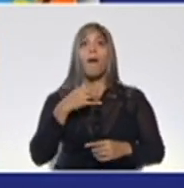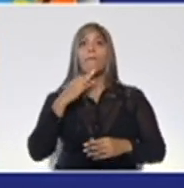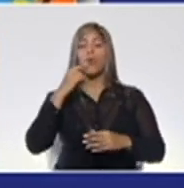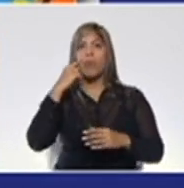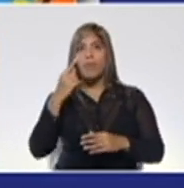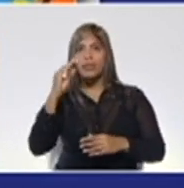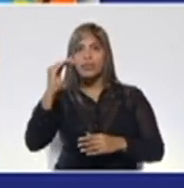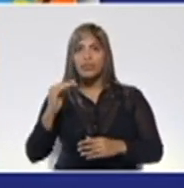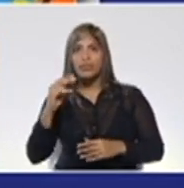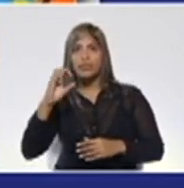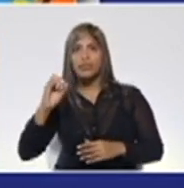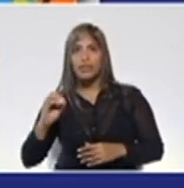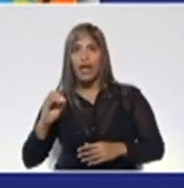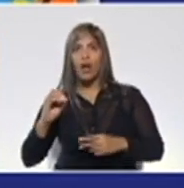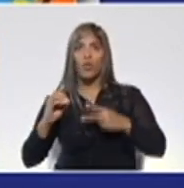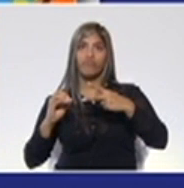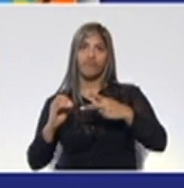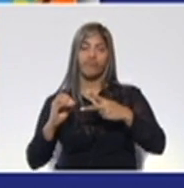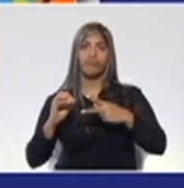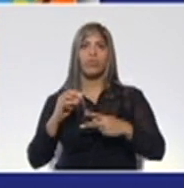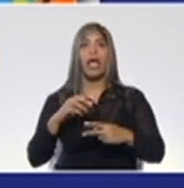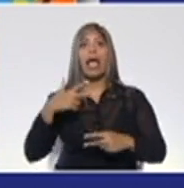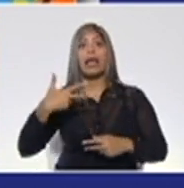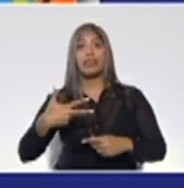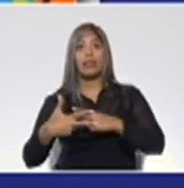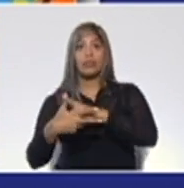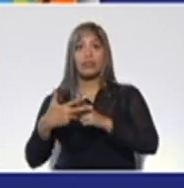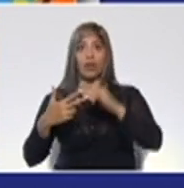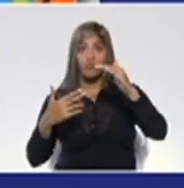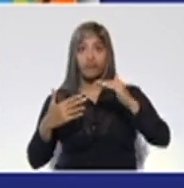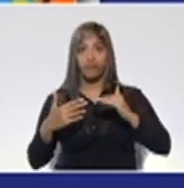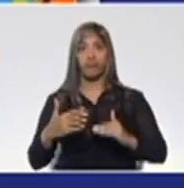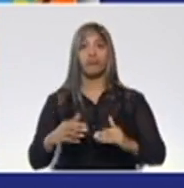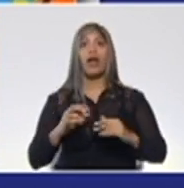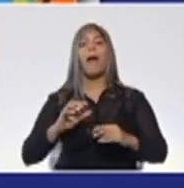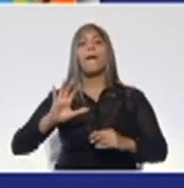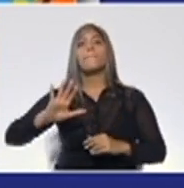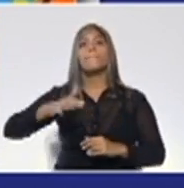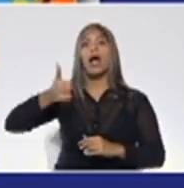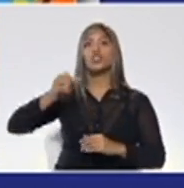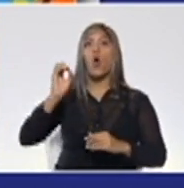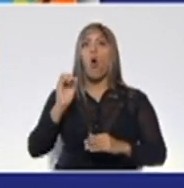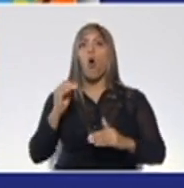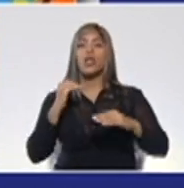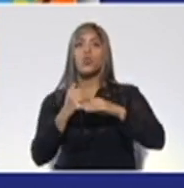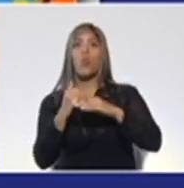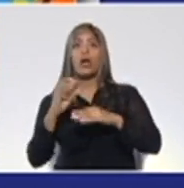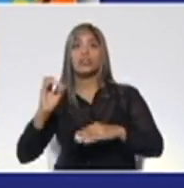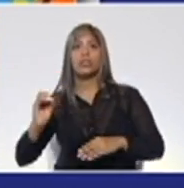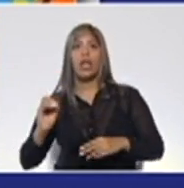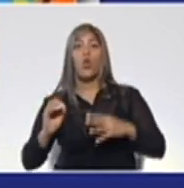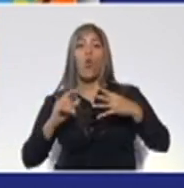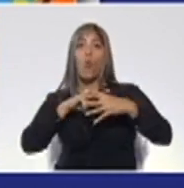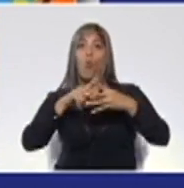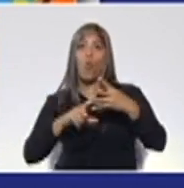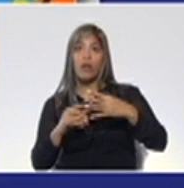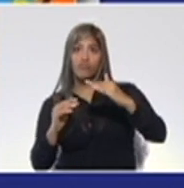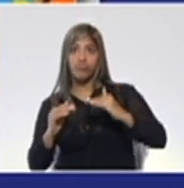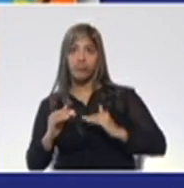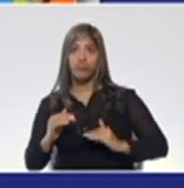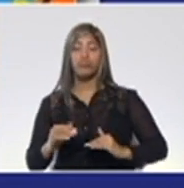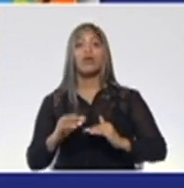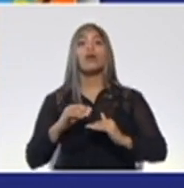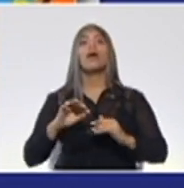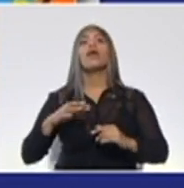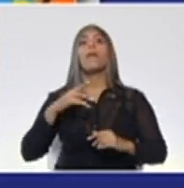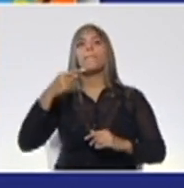que 0. En el tercer caso, la expresión cuadrática mayor o igual que 0. Y en el cuarto caso, la expresión